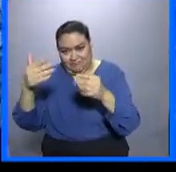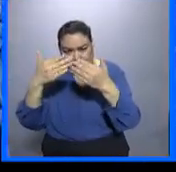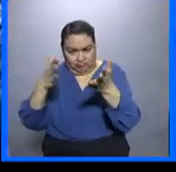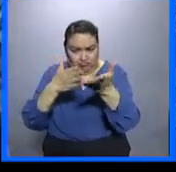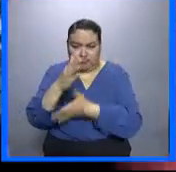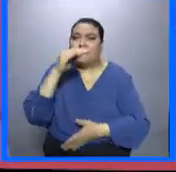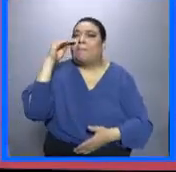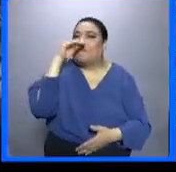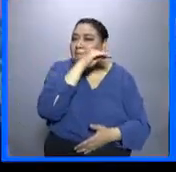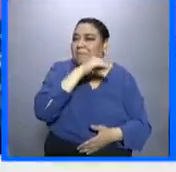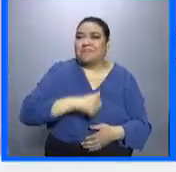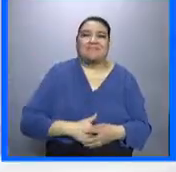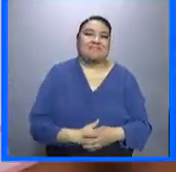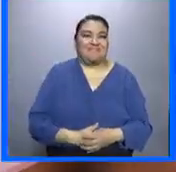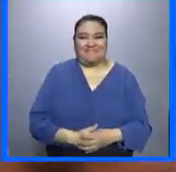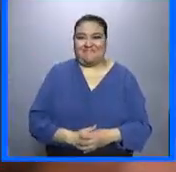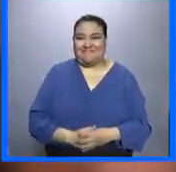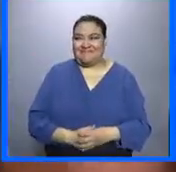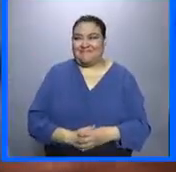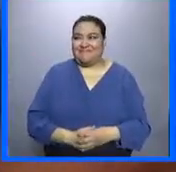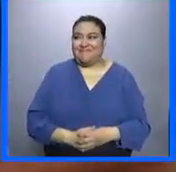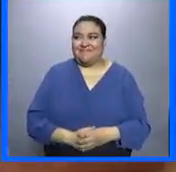libre.